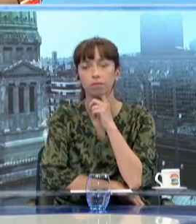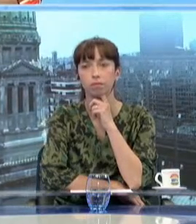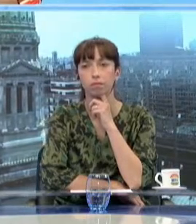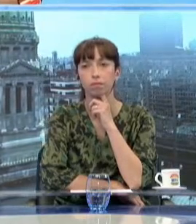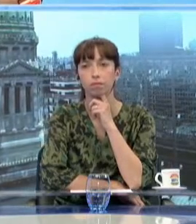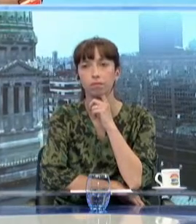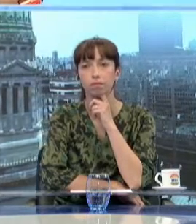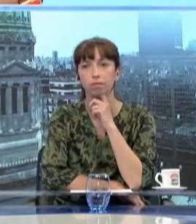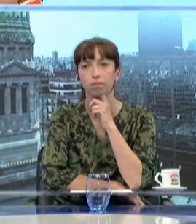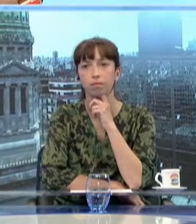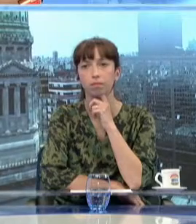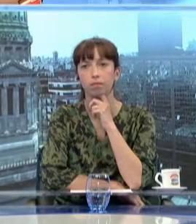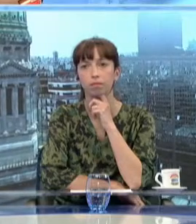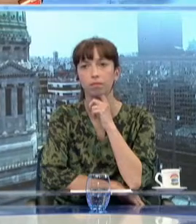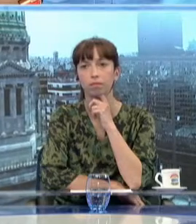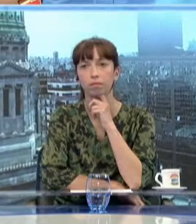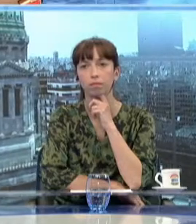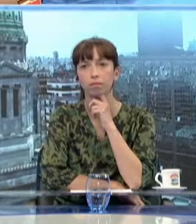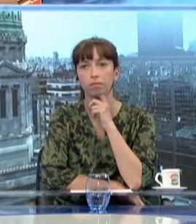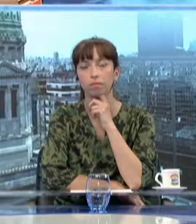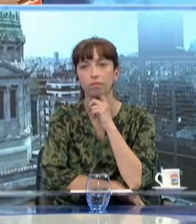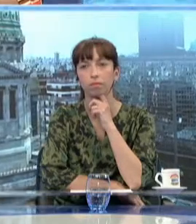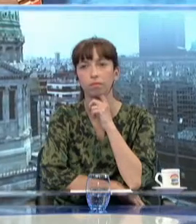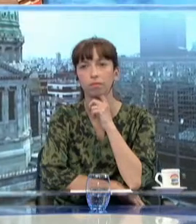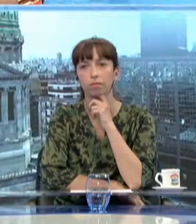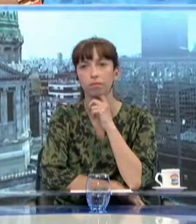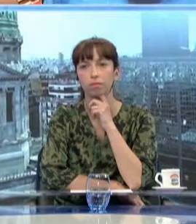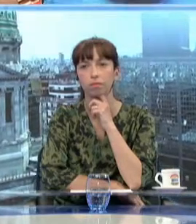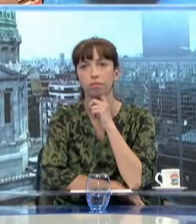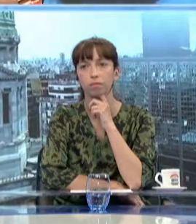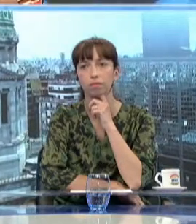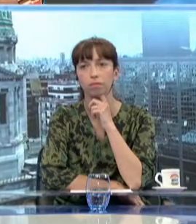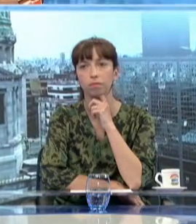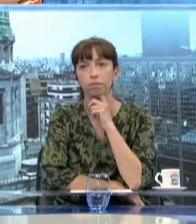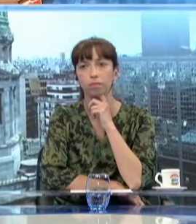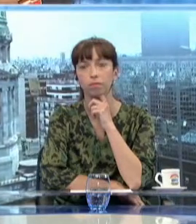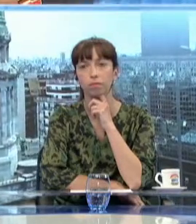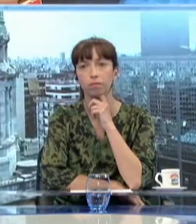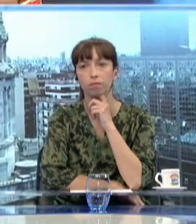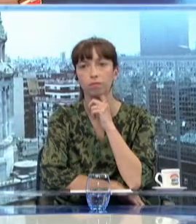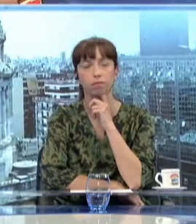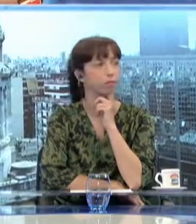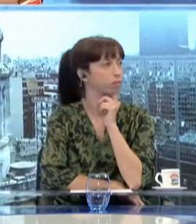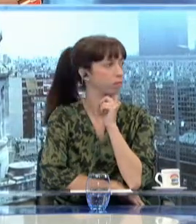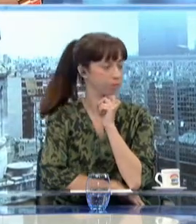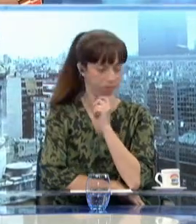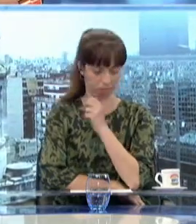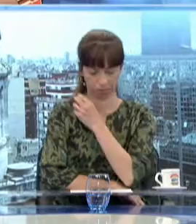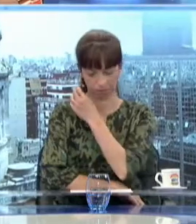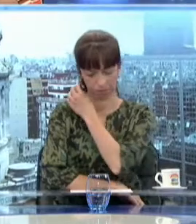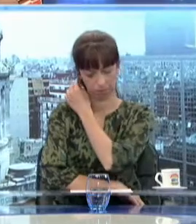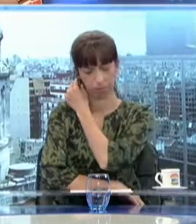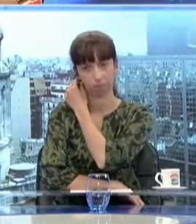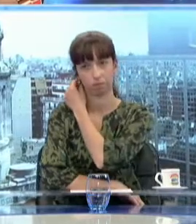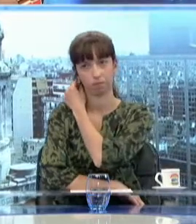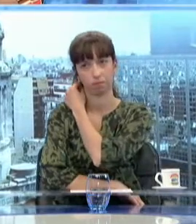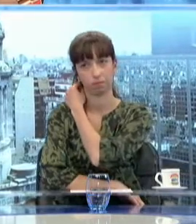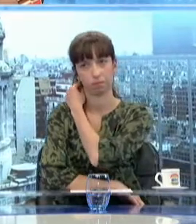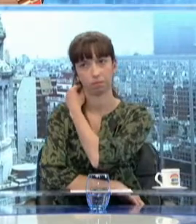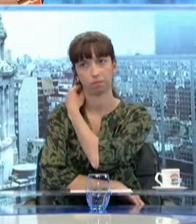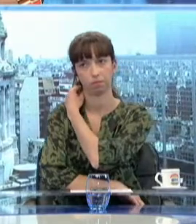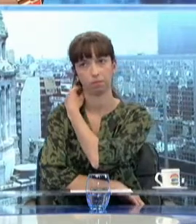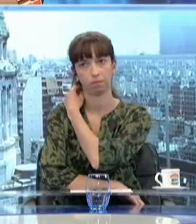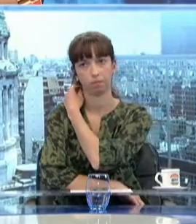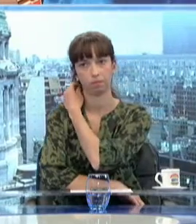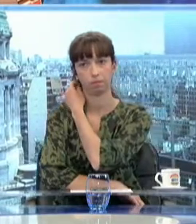después cada vez que se hace incontenible afectan a la economía en su conjunto, producen